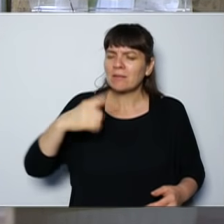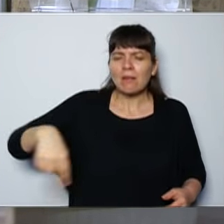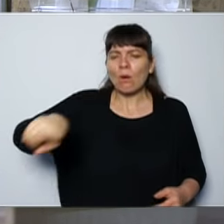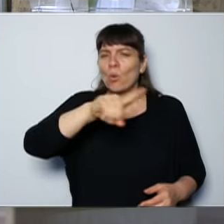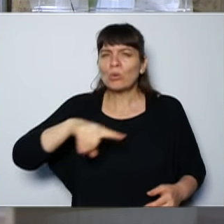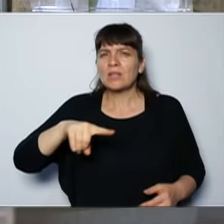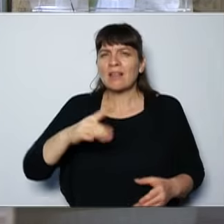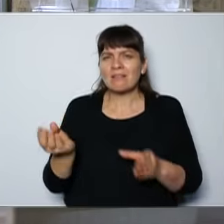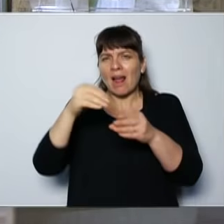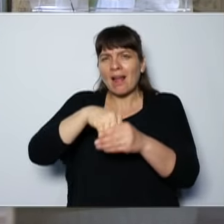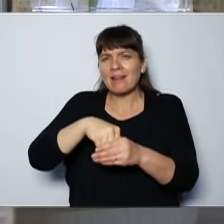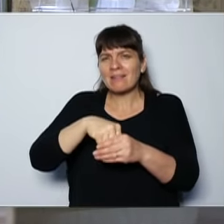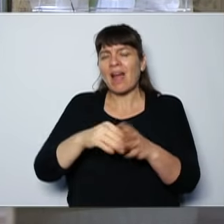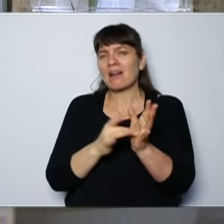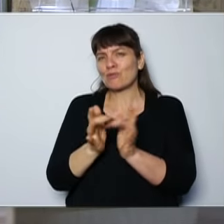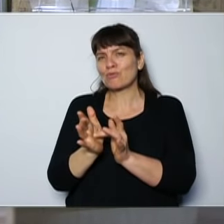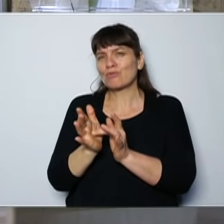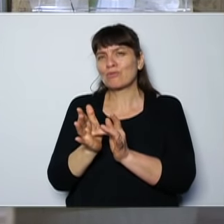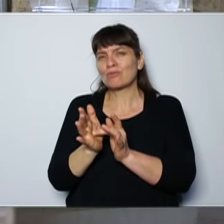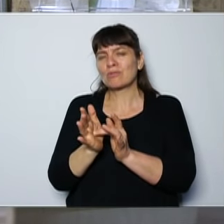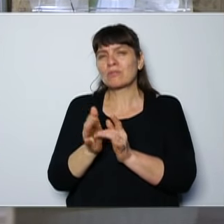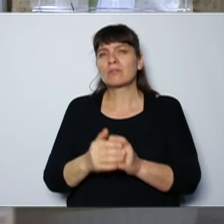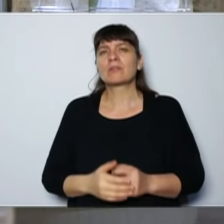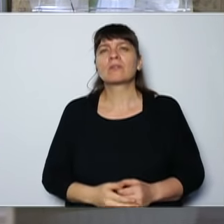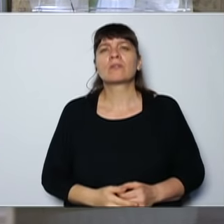que ustedes pertenecen al Cristo.